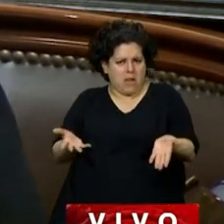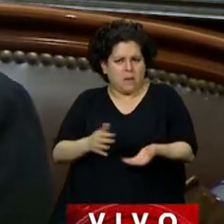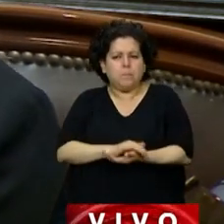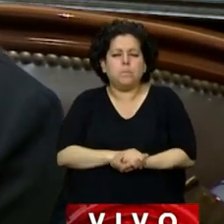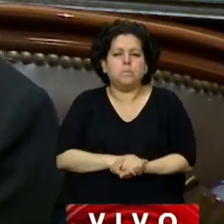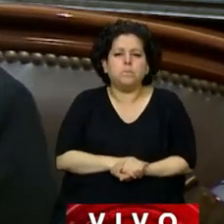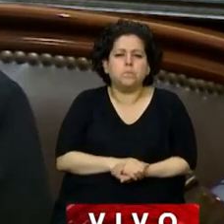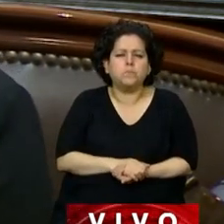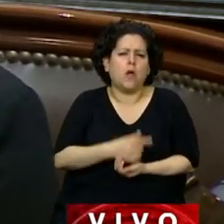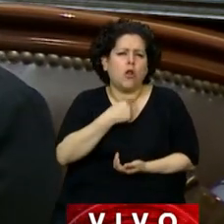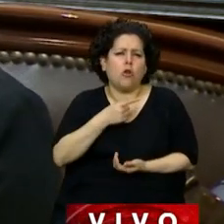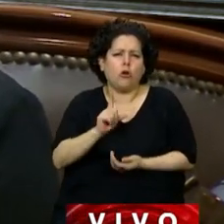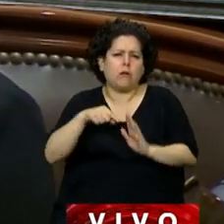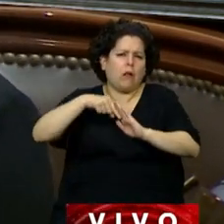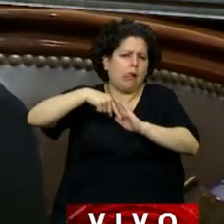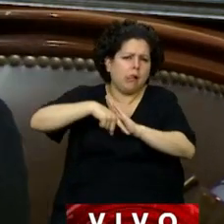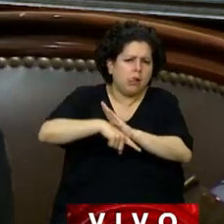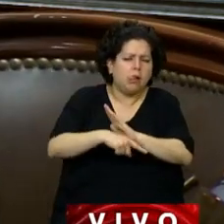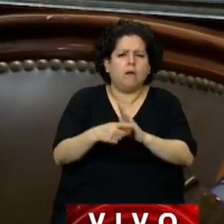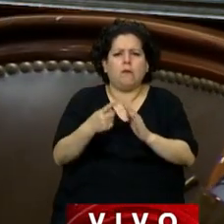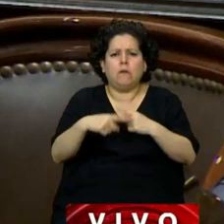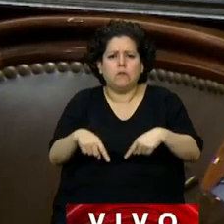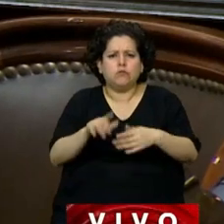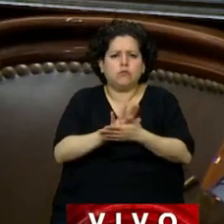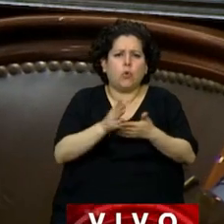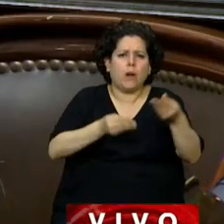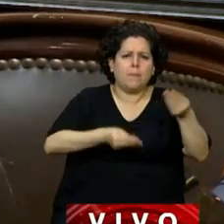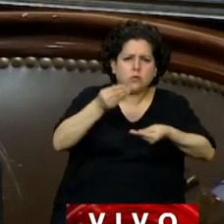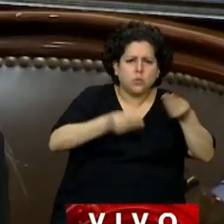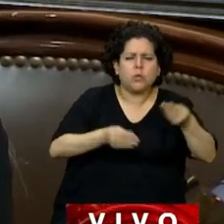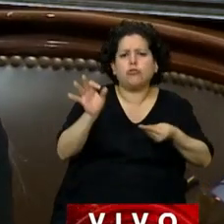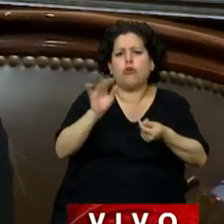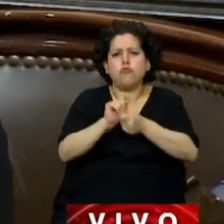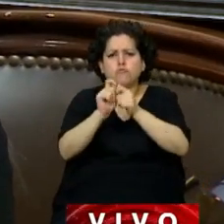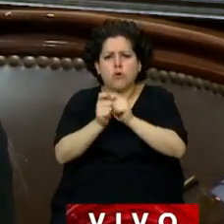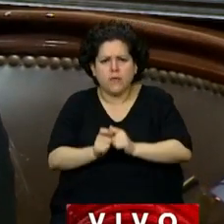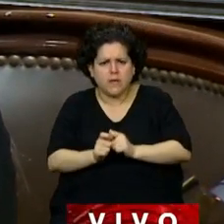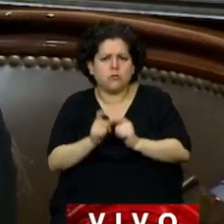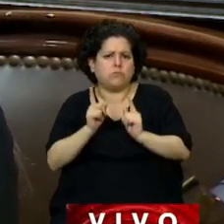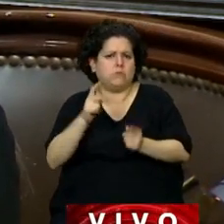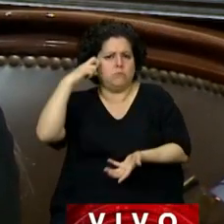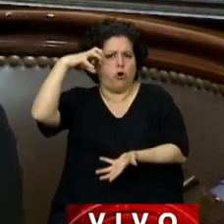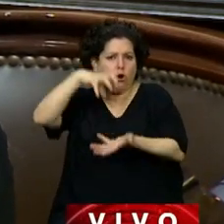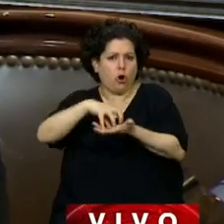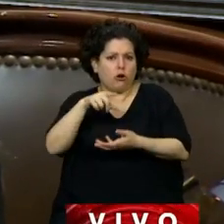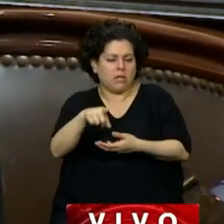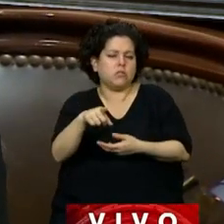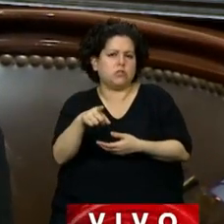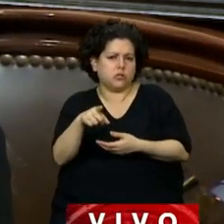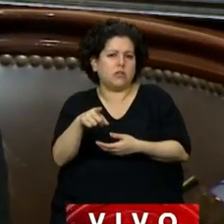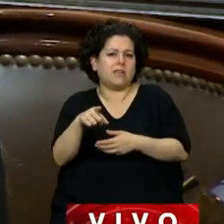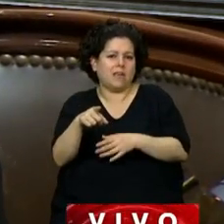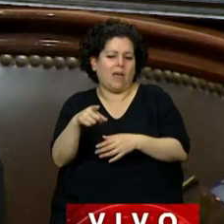No quiero abundar en detalles por los que el presupuesto y las modificaciones que introdujo este Congreso ameriten